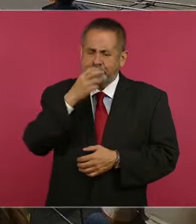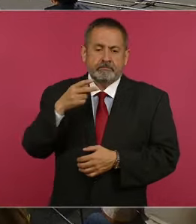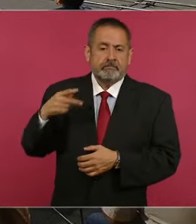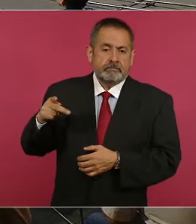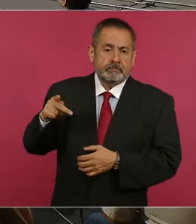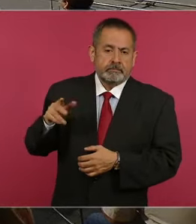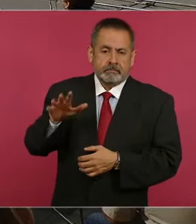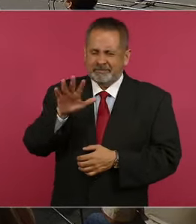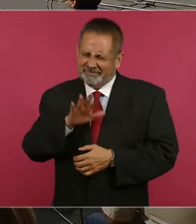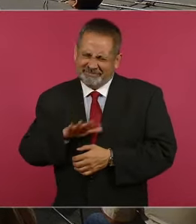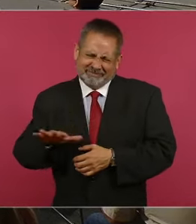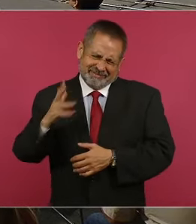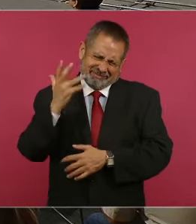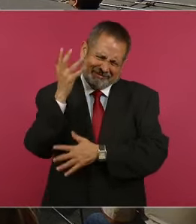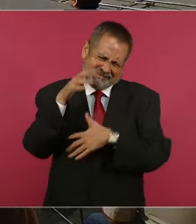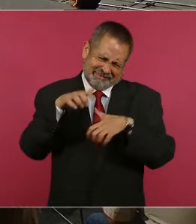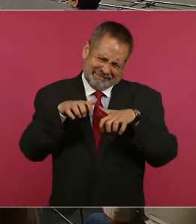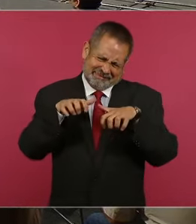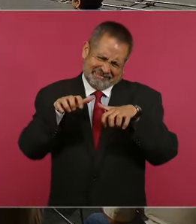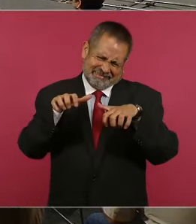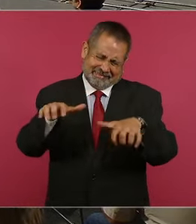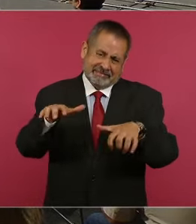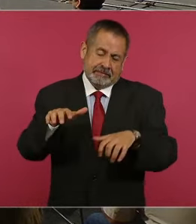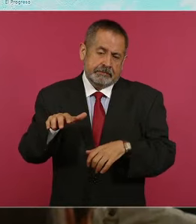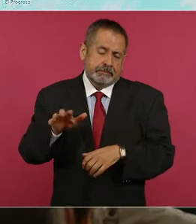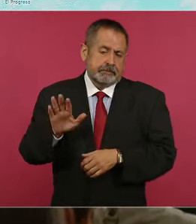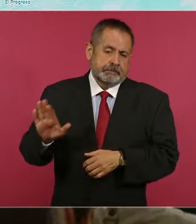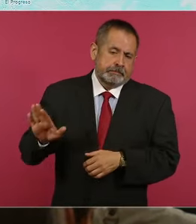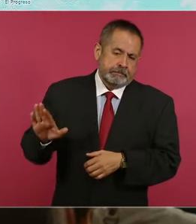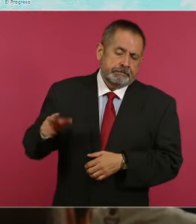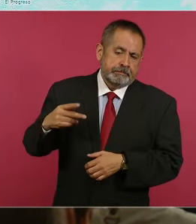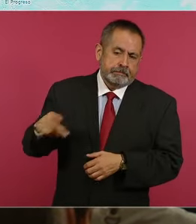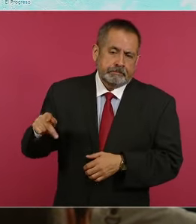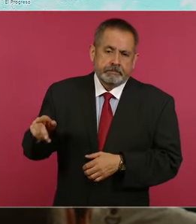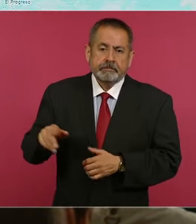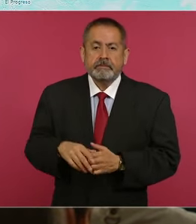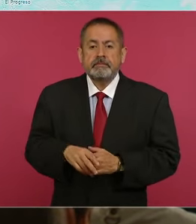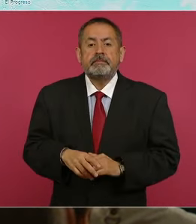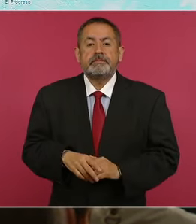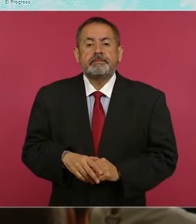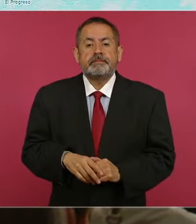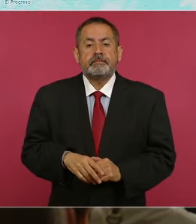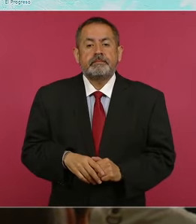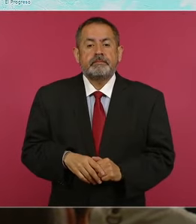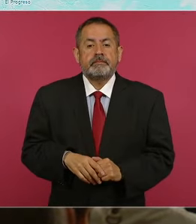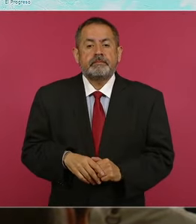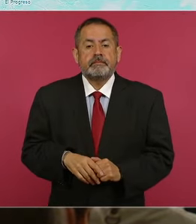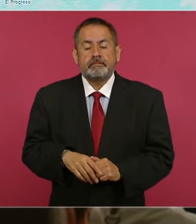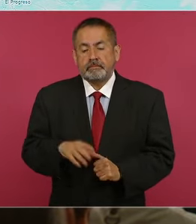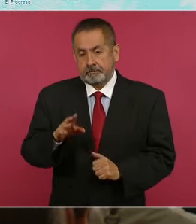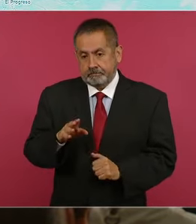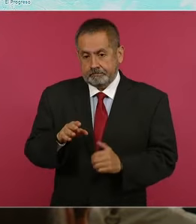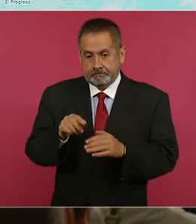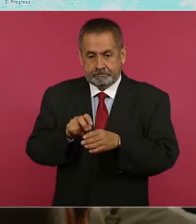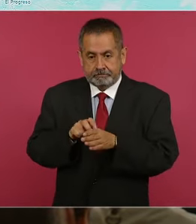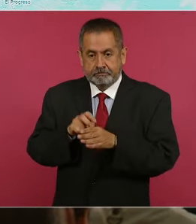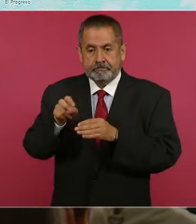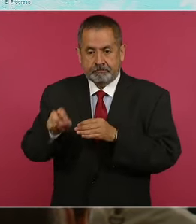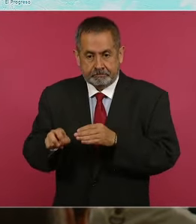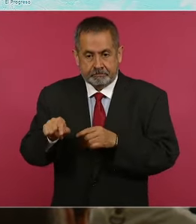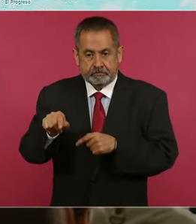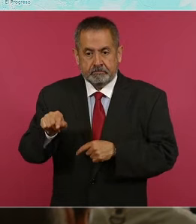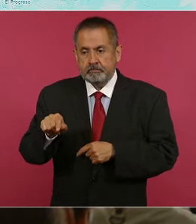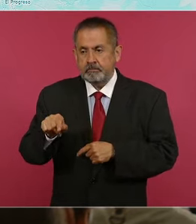Todo esto es selva, pues es reserva. Y del otro lado, aquí